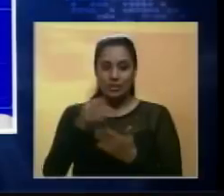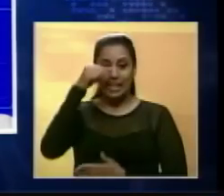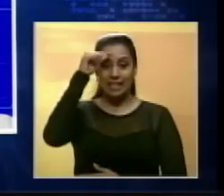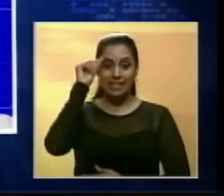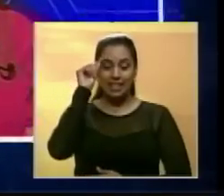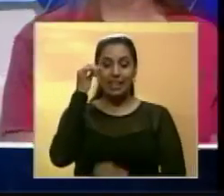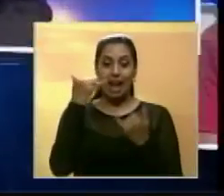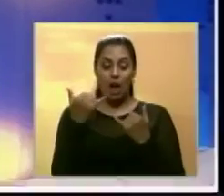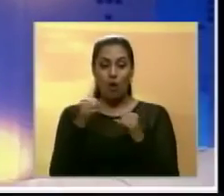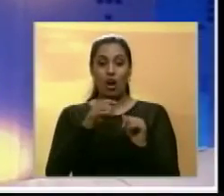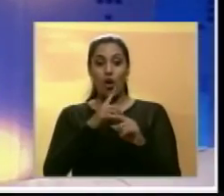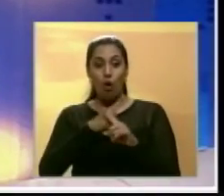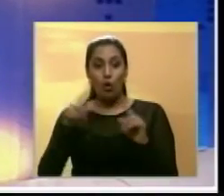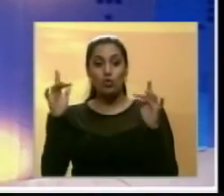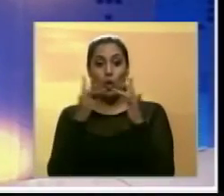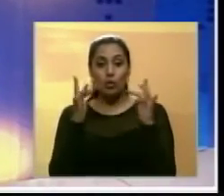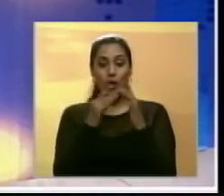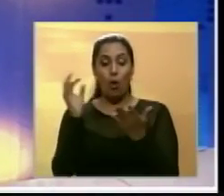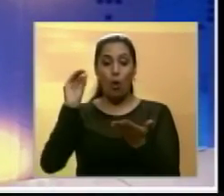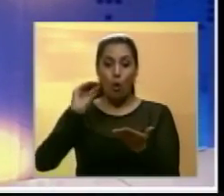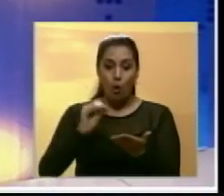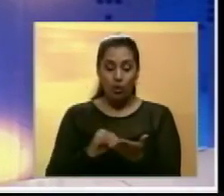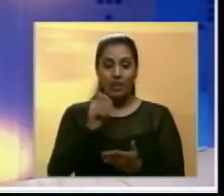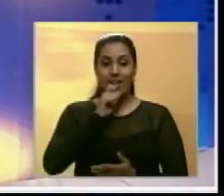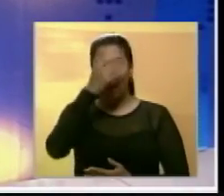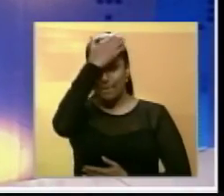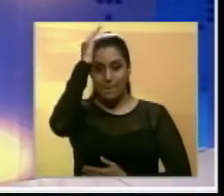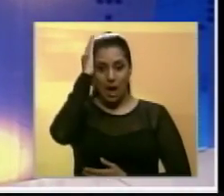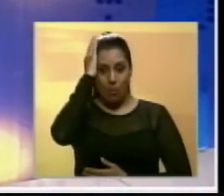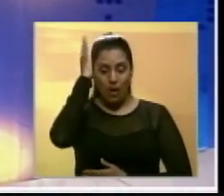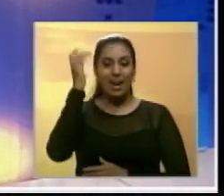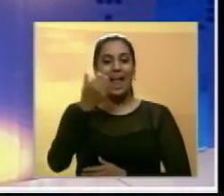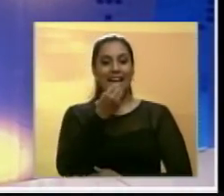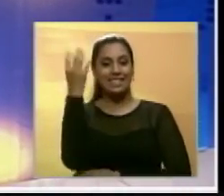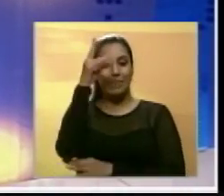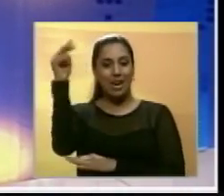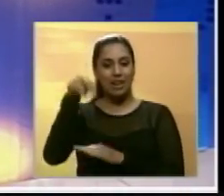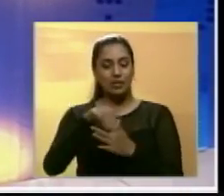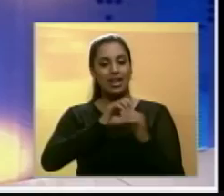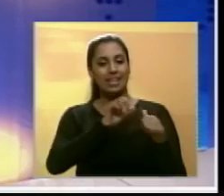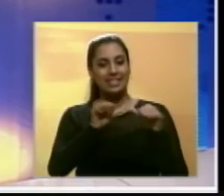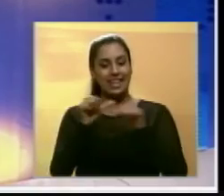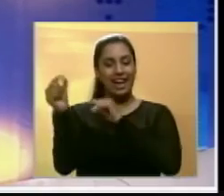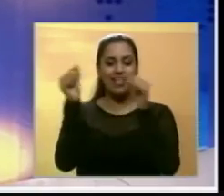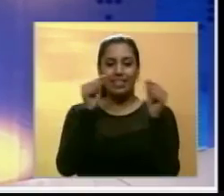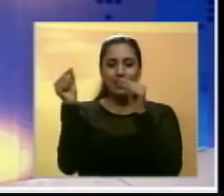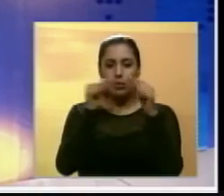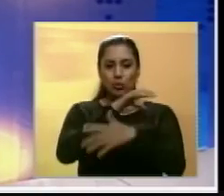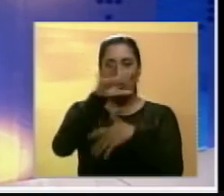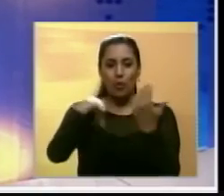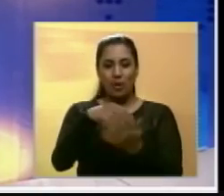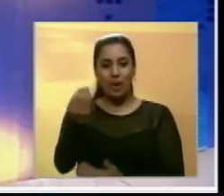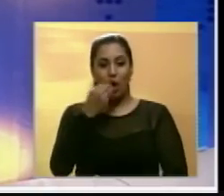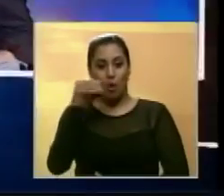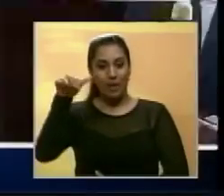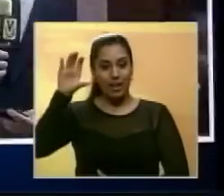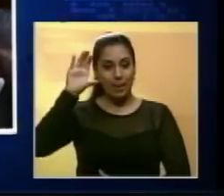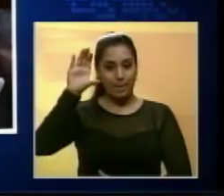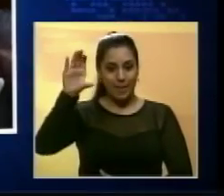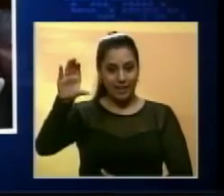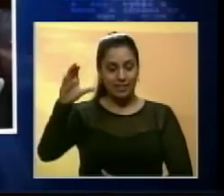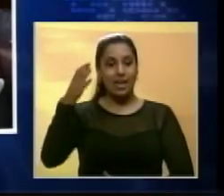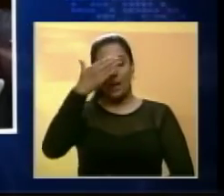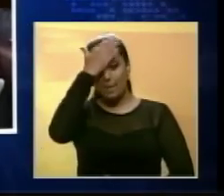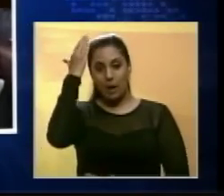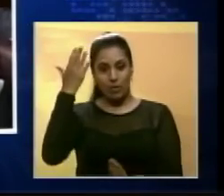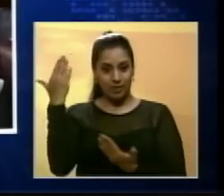Endrina. Amigos, y vamos a establecer un nuevo contacto con Manuel Covela desde la Asamblea Nacional, donde continúa la discusión de la crisis alimentaria en nuestro país.